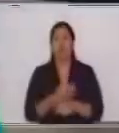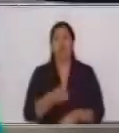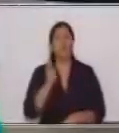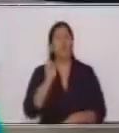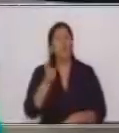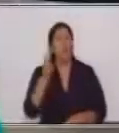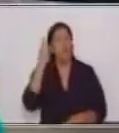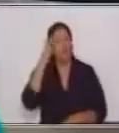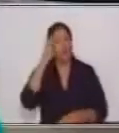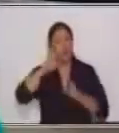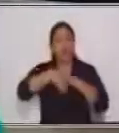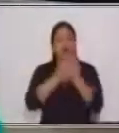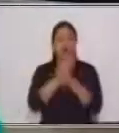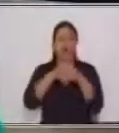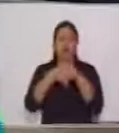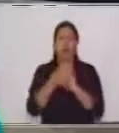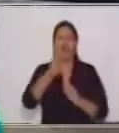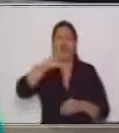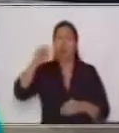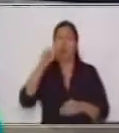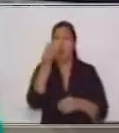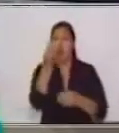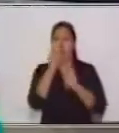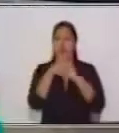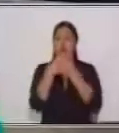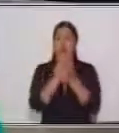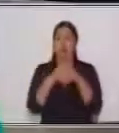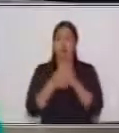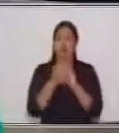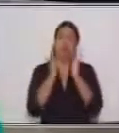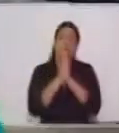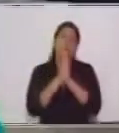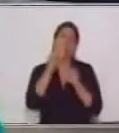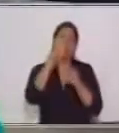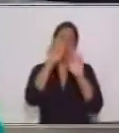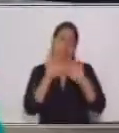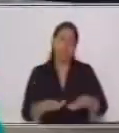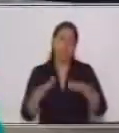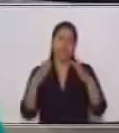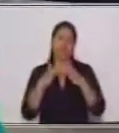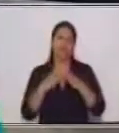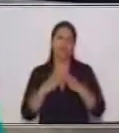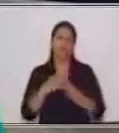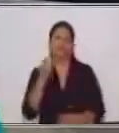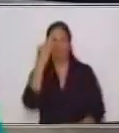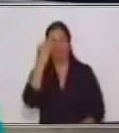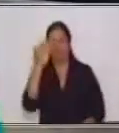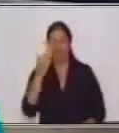lávate las manos con agua y jabón y por favor, quédate en casa. Muchas gracias.